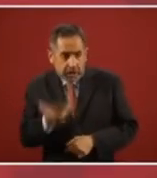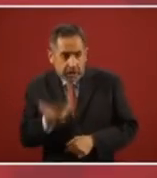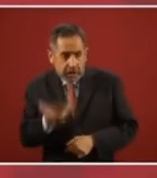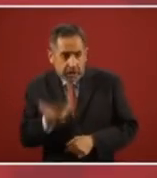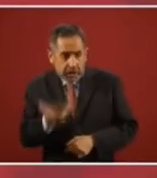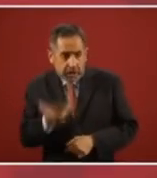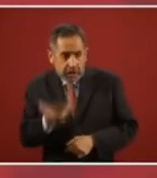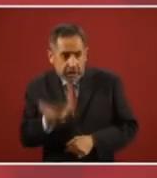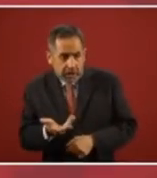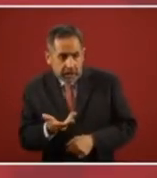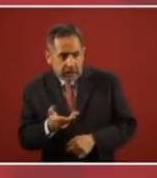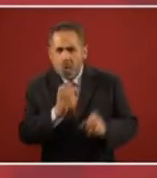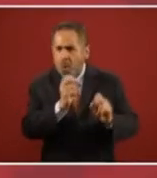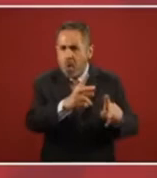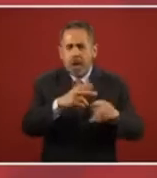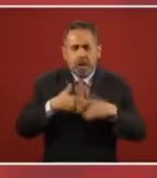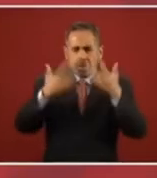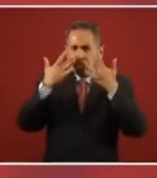igualdad